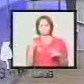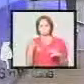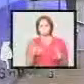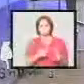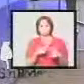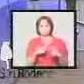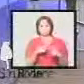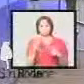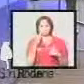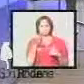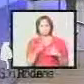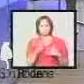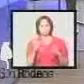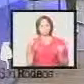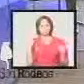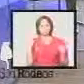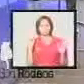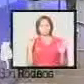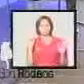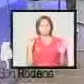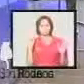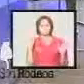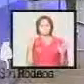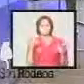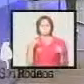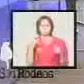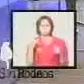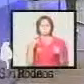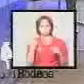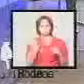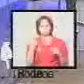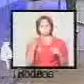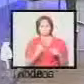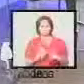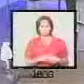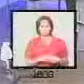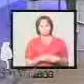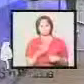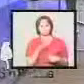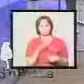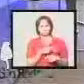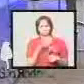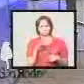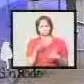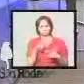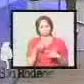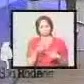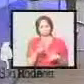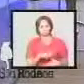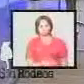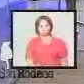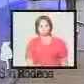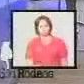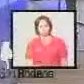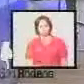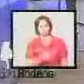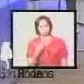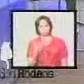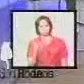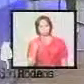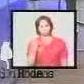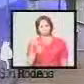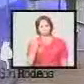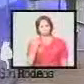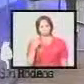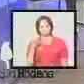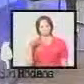No sé si le pueden embargar la pensión. Sí. Esa es la pregunta. Un señor pensionado,